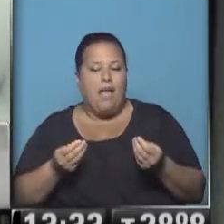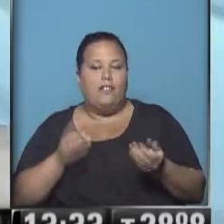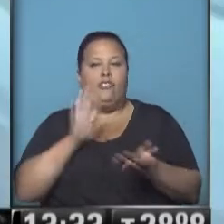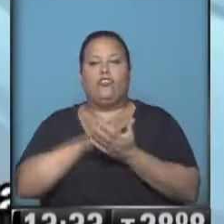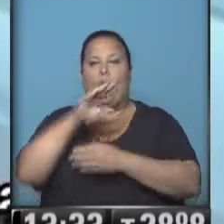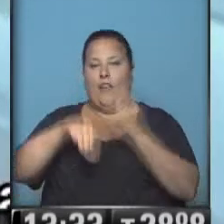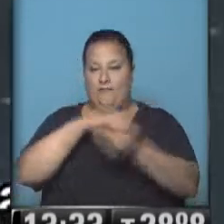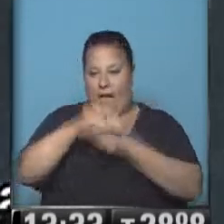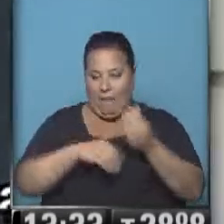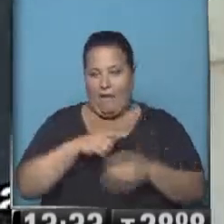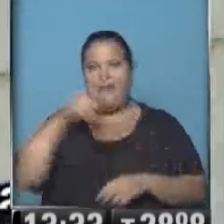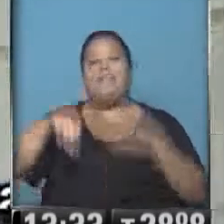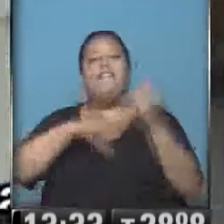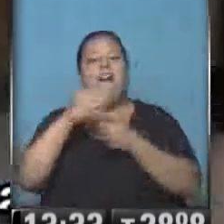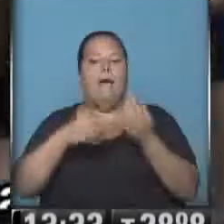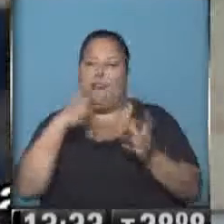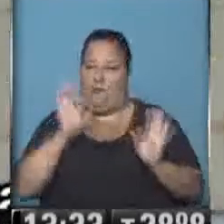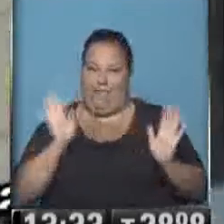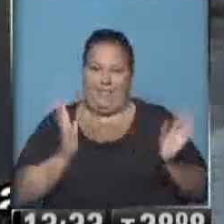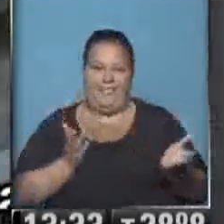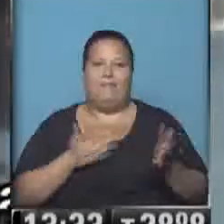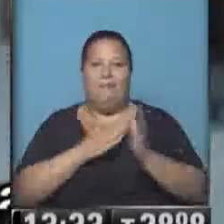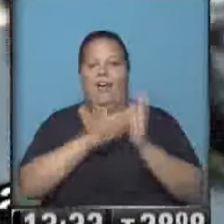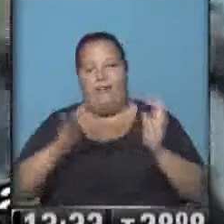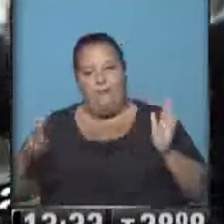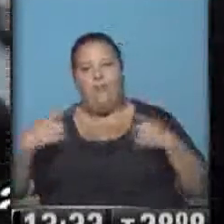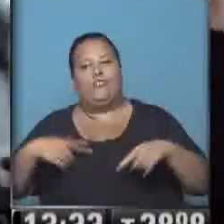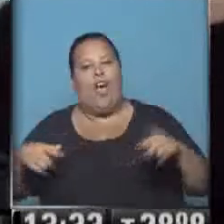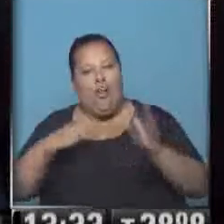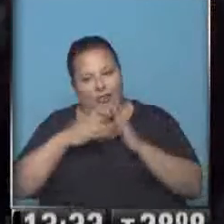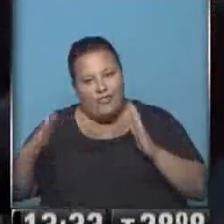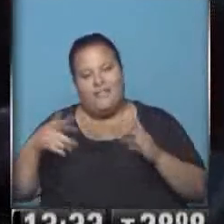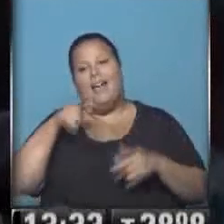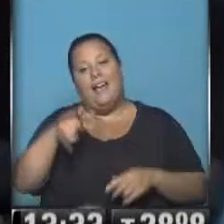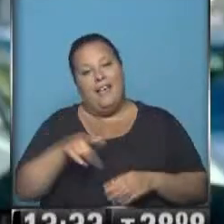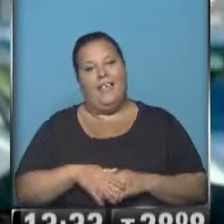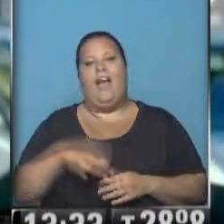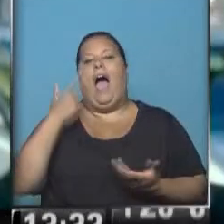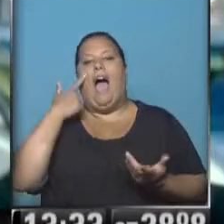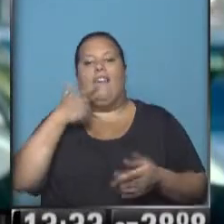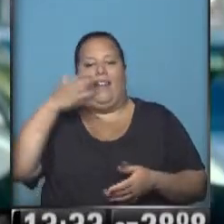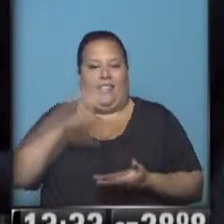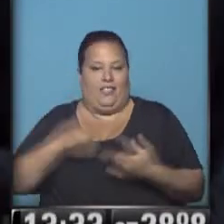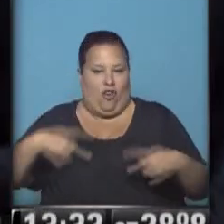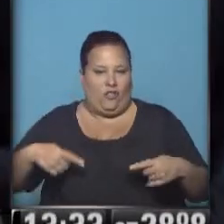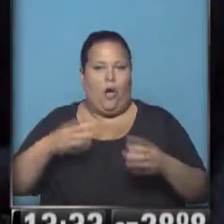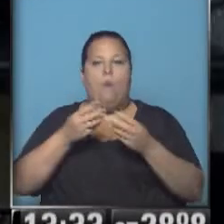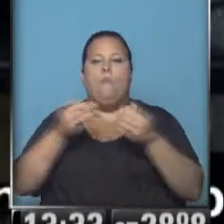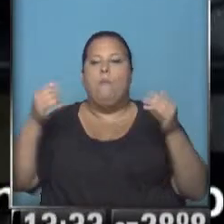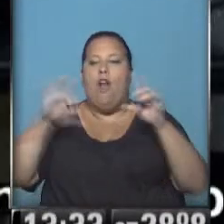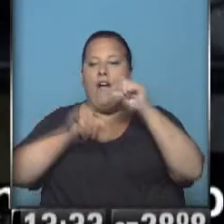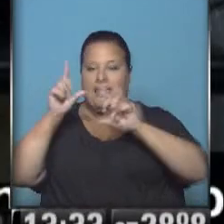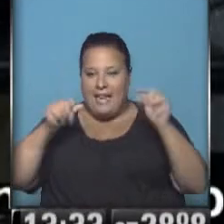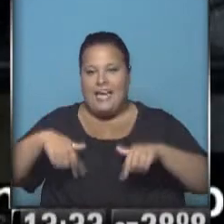esta familia. Es una familia que no queremos develar porque, bueno, han pasado cosas y allí habrá que tomar decisiones. Polvo de Estrellas de Cronenberg para